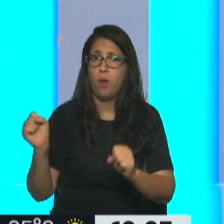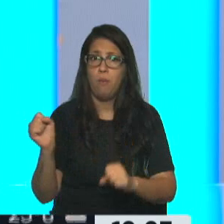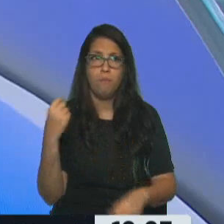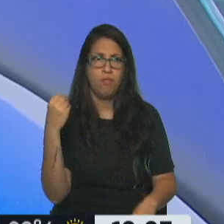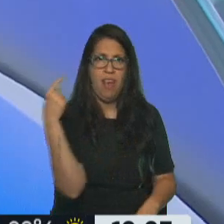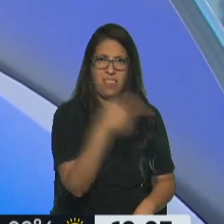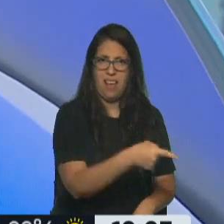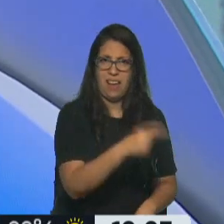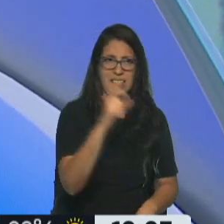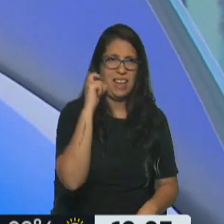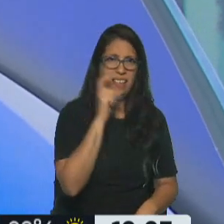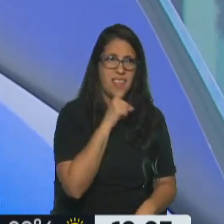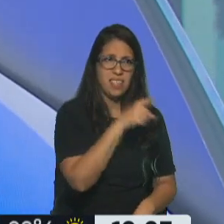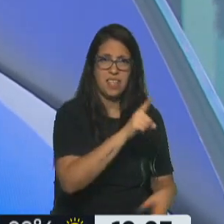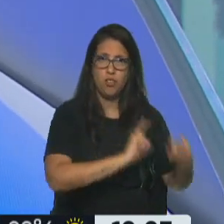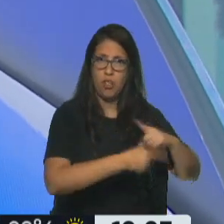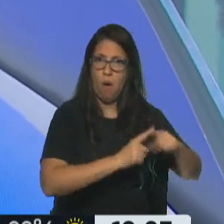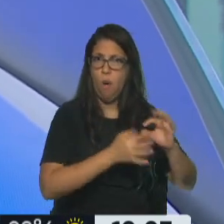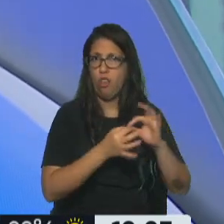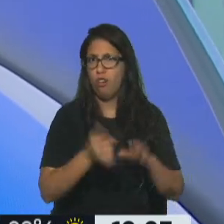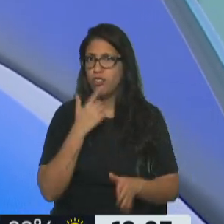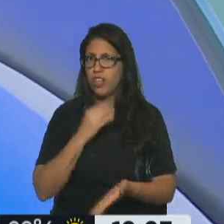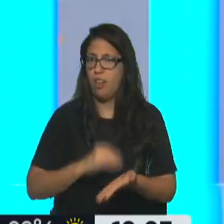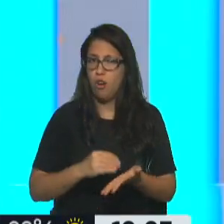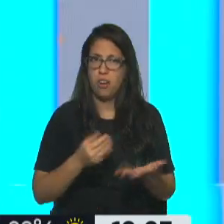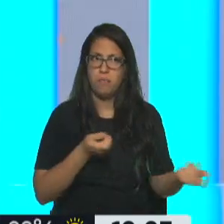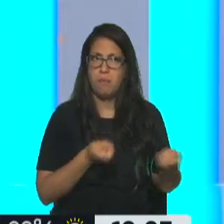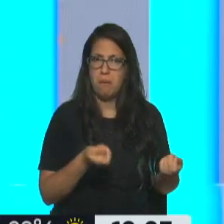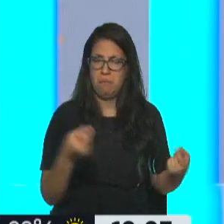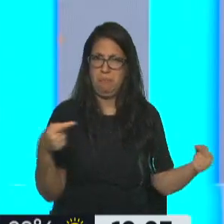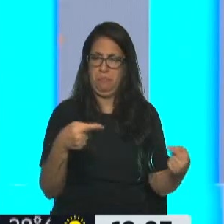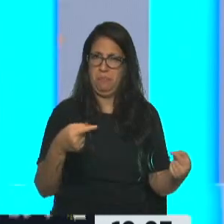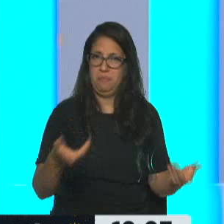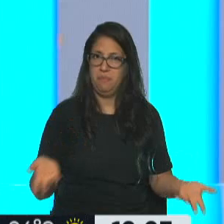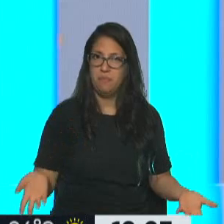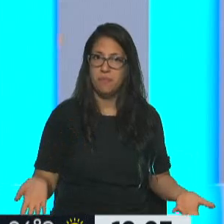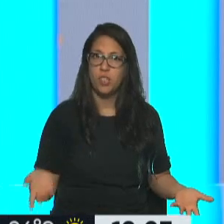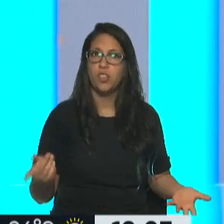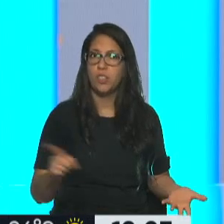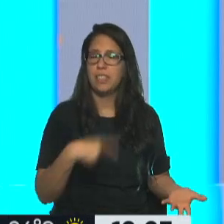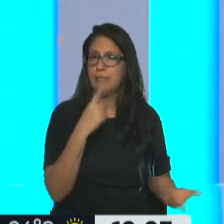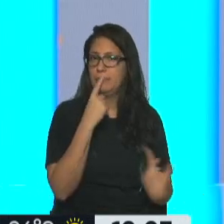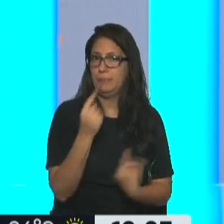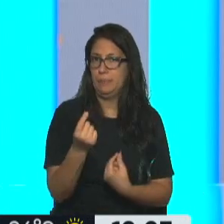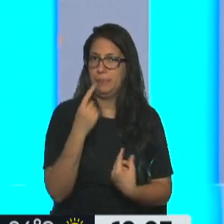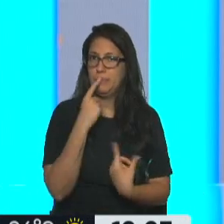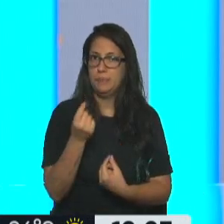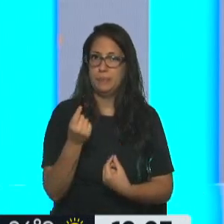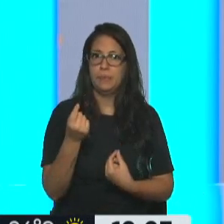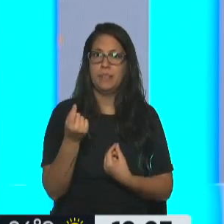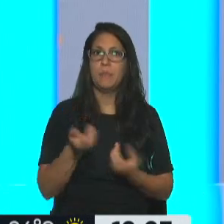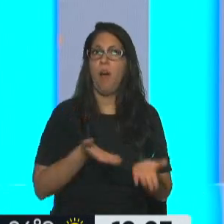atacar a la exactamente entonces algunas Fuentes legislativas se quejaron de esa intervención de El